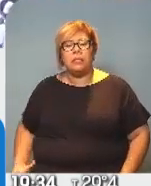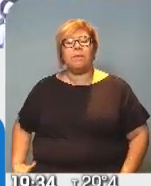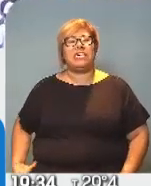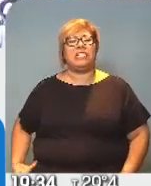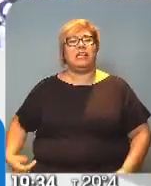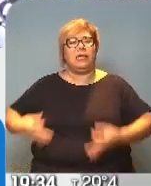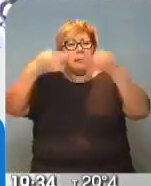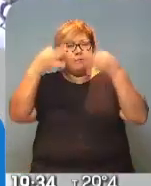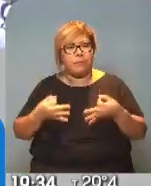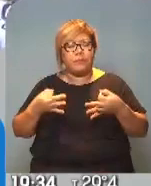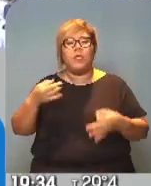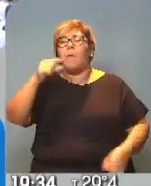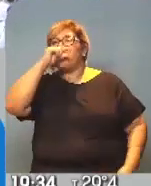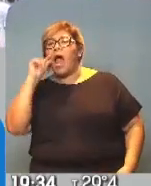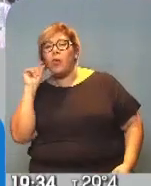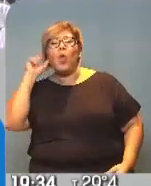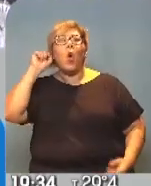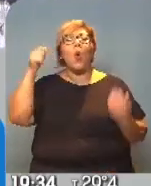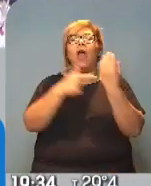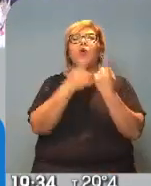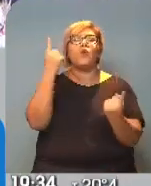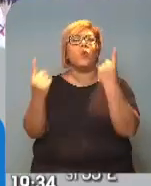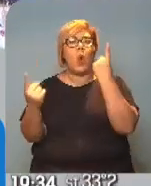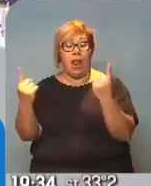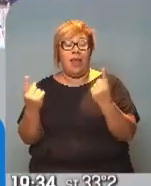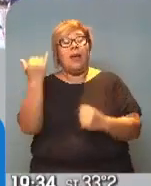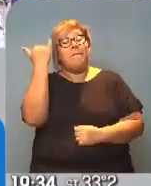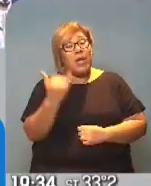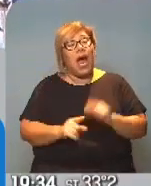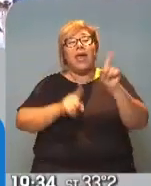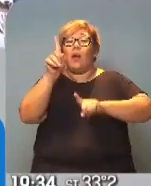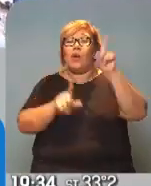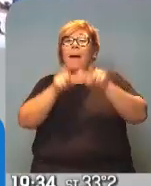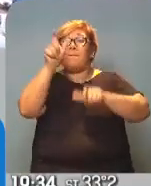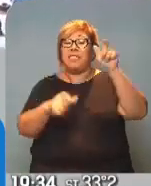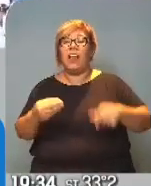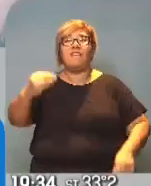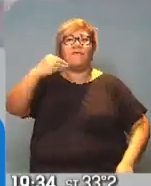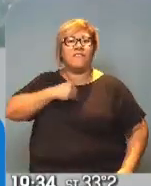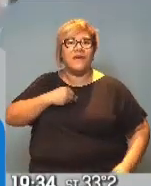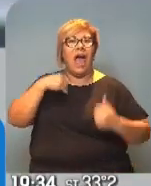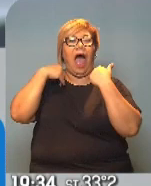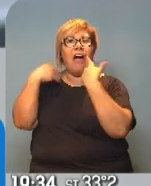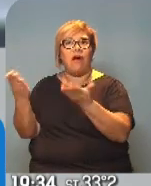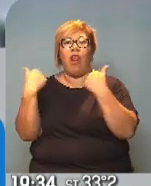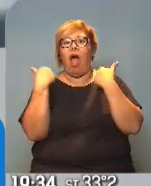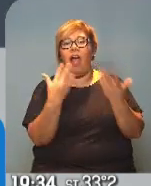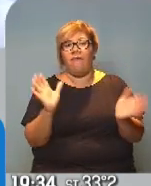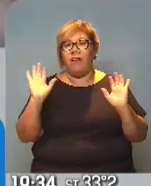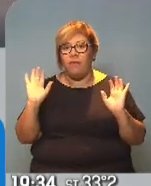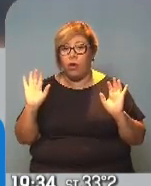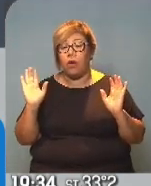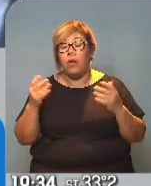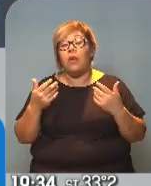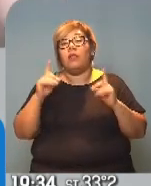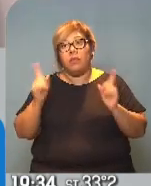duda es poco probable que disparen. Sin embargo, no faltan los fanáticos, no faltan los mercenarios que están ahí también, que pudieran hacerlo.